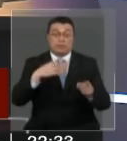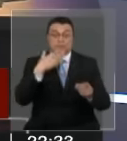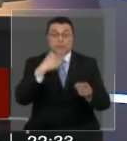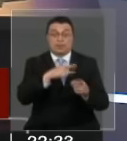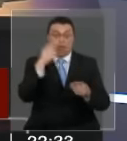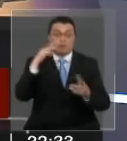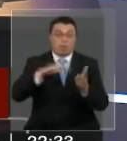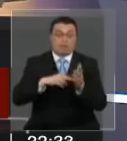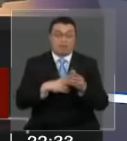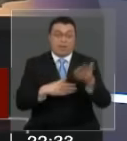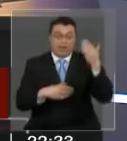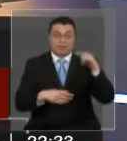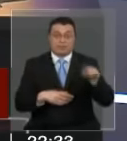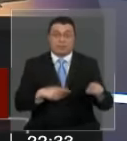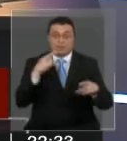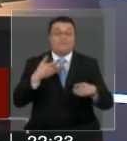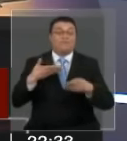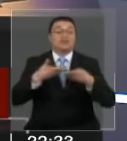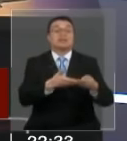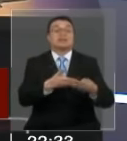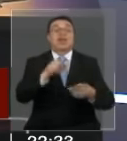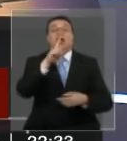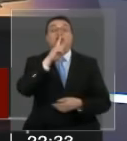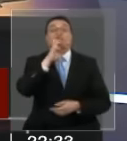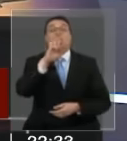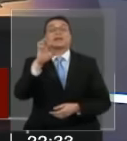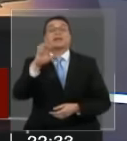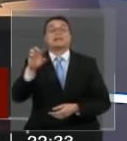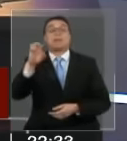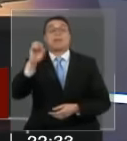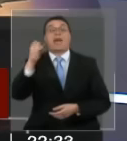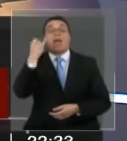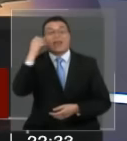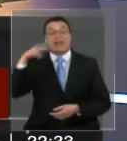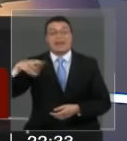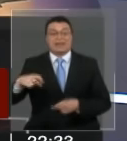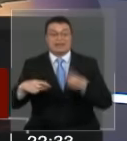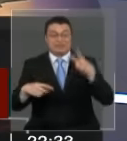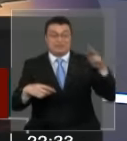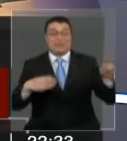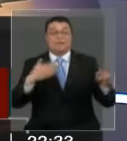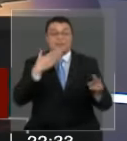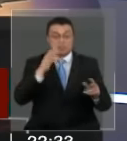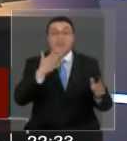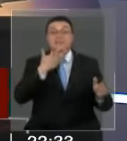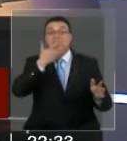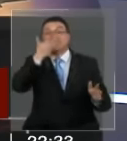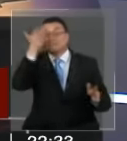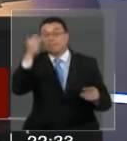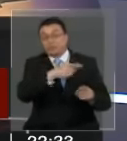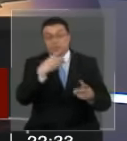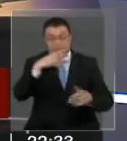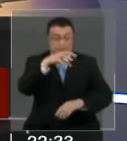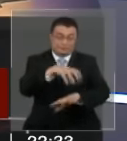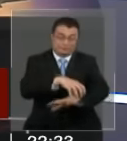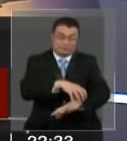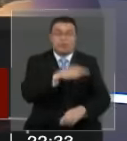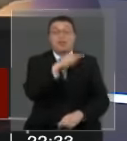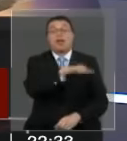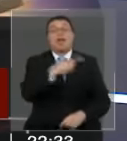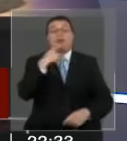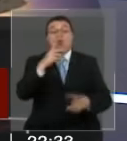la crisis de ahí, a las visitas de las Torres del Paine, etcétera. Entonces, ahí es donde digo, ojo con dispararnos en el pie, ojo con que un grupo